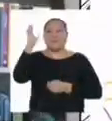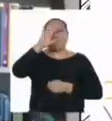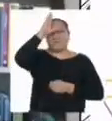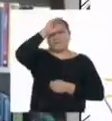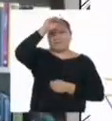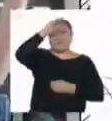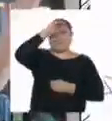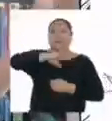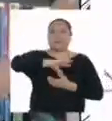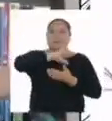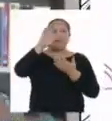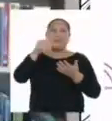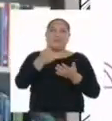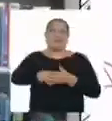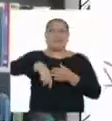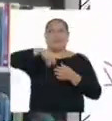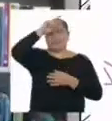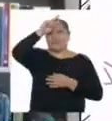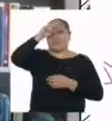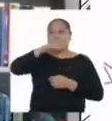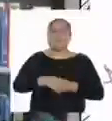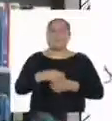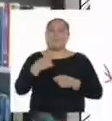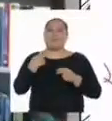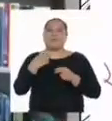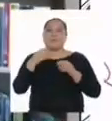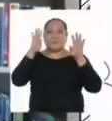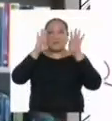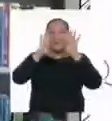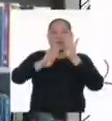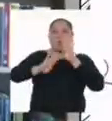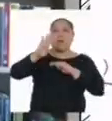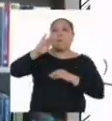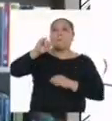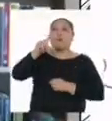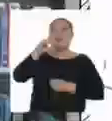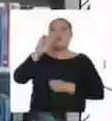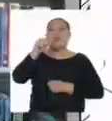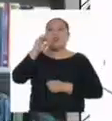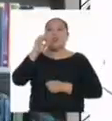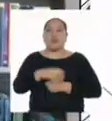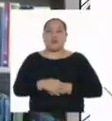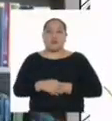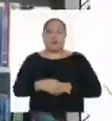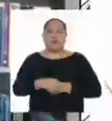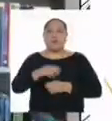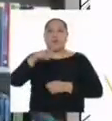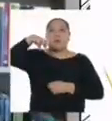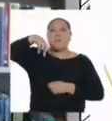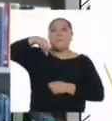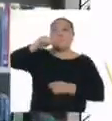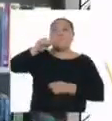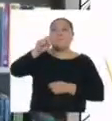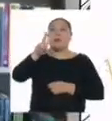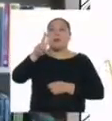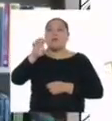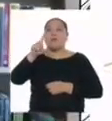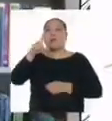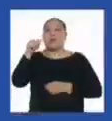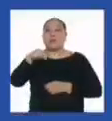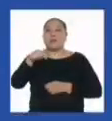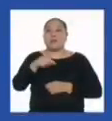Hola chicas y chicos de todo el Perú. Yo soy el biólogo Pavel Matos Maraví y en esta ocasión les saludo